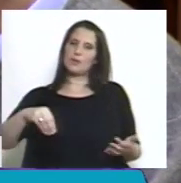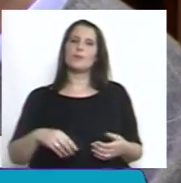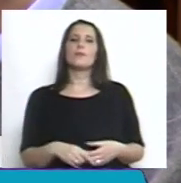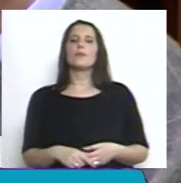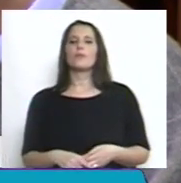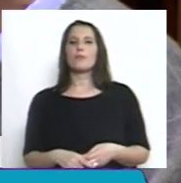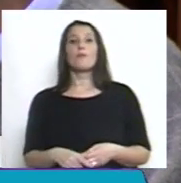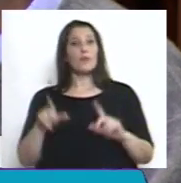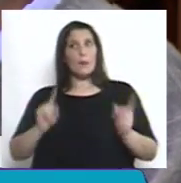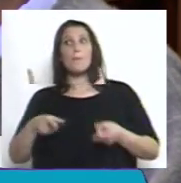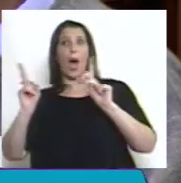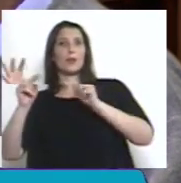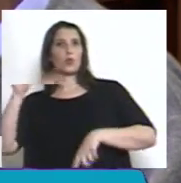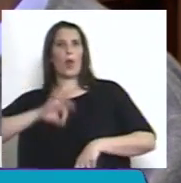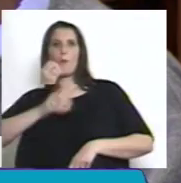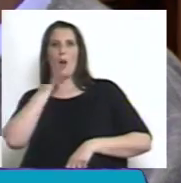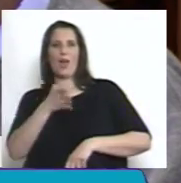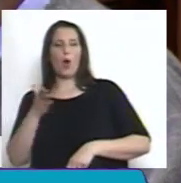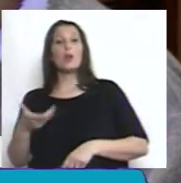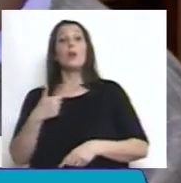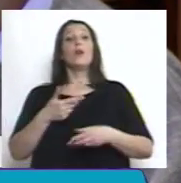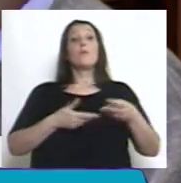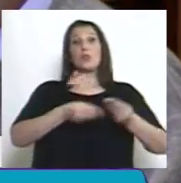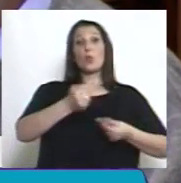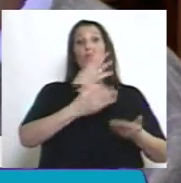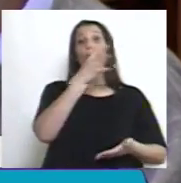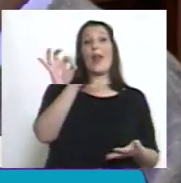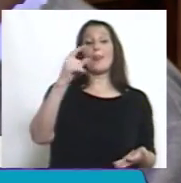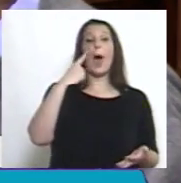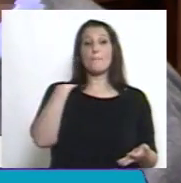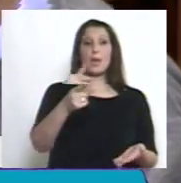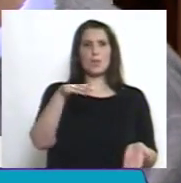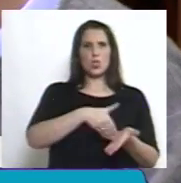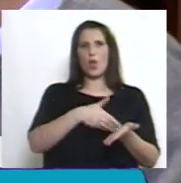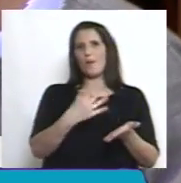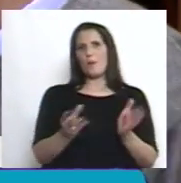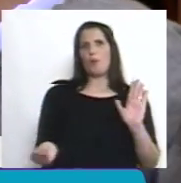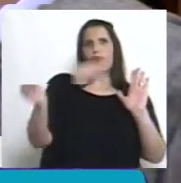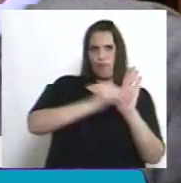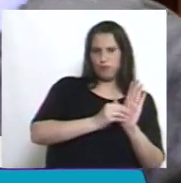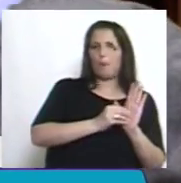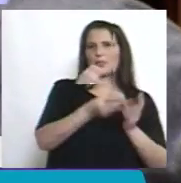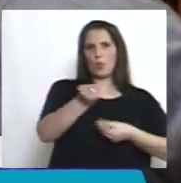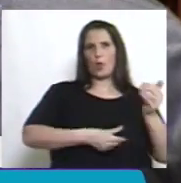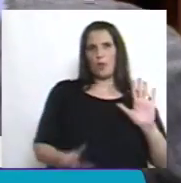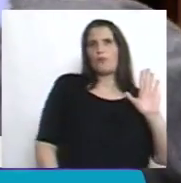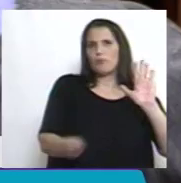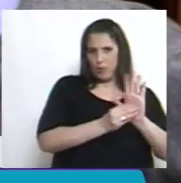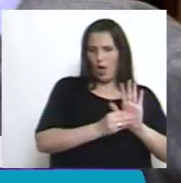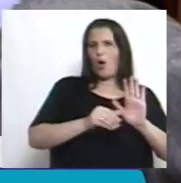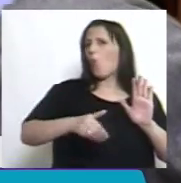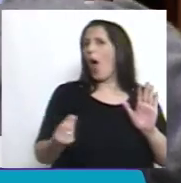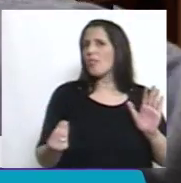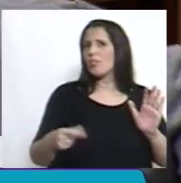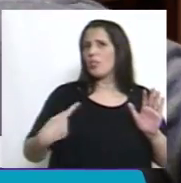y remuneración docente. Esos serían 40.000 millones que habría que incorporar en el presupuesto a partir del 10 de